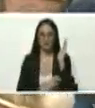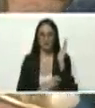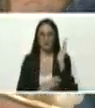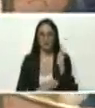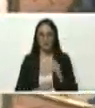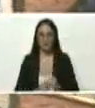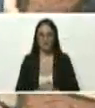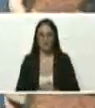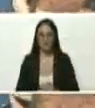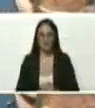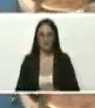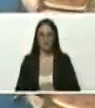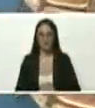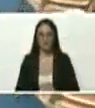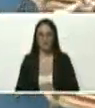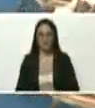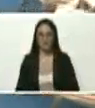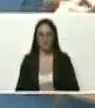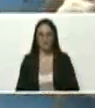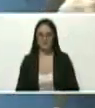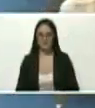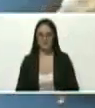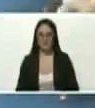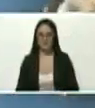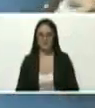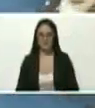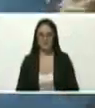de Petróleo, OPEP.